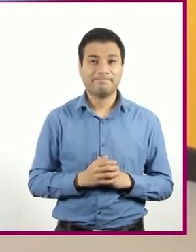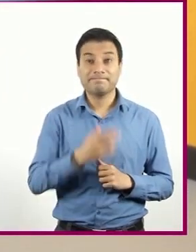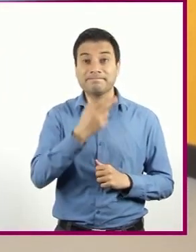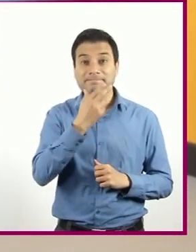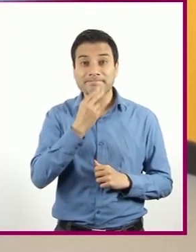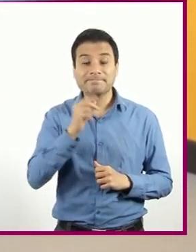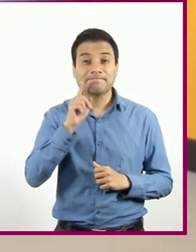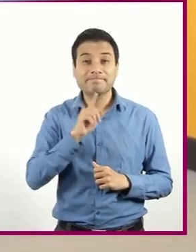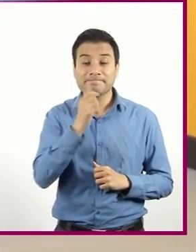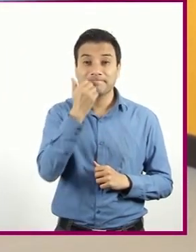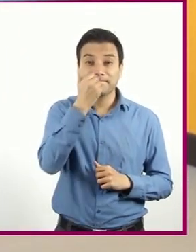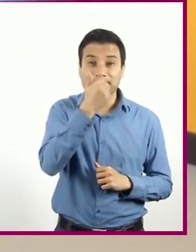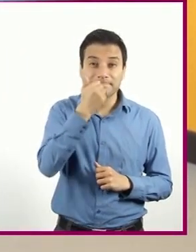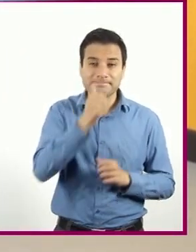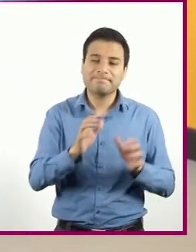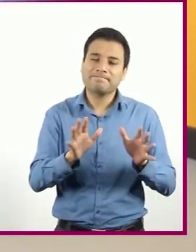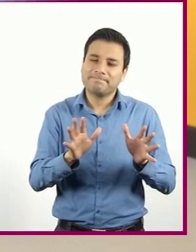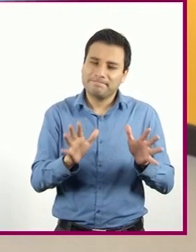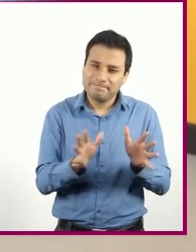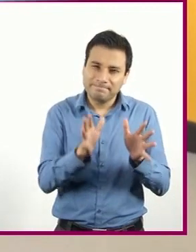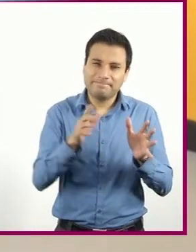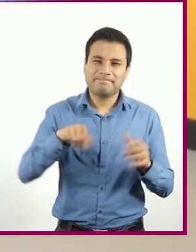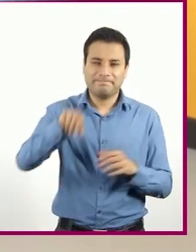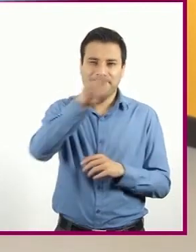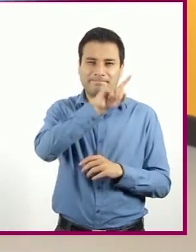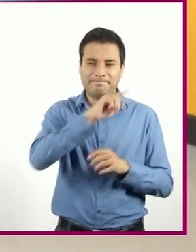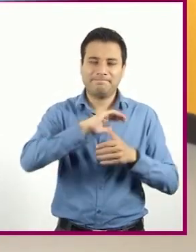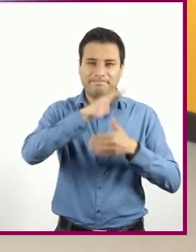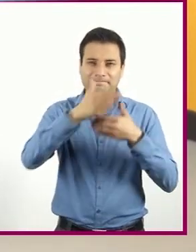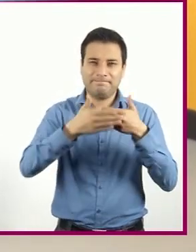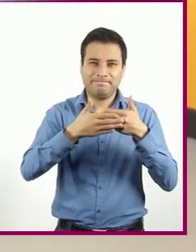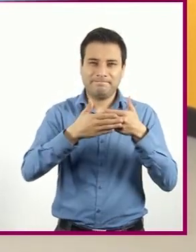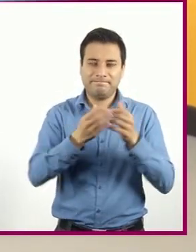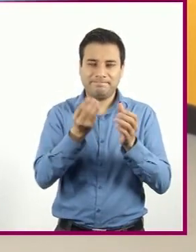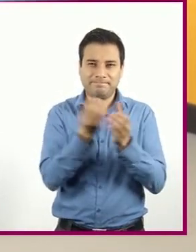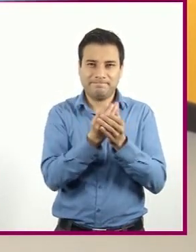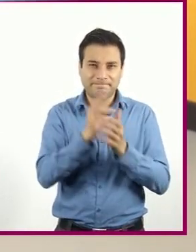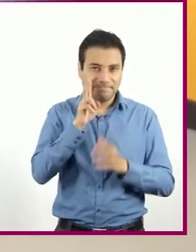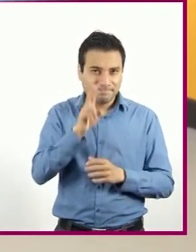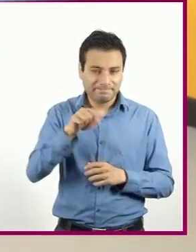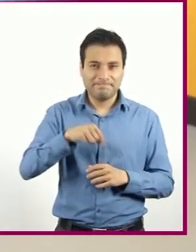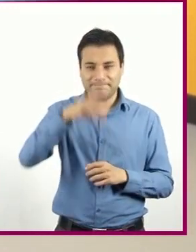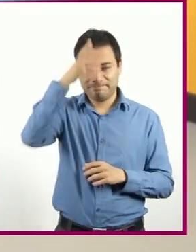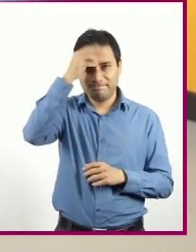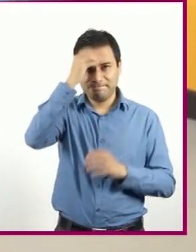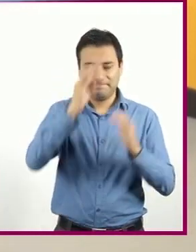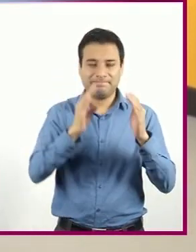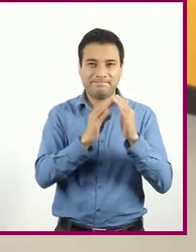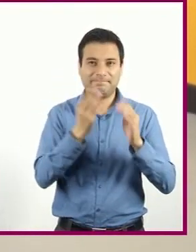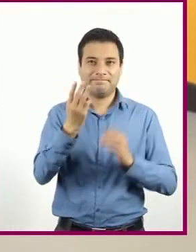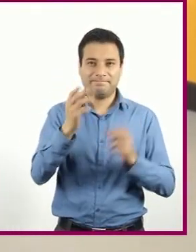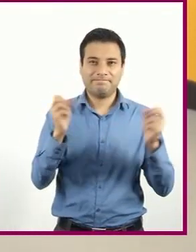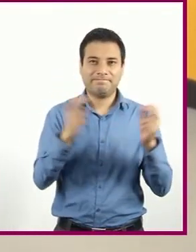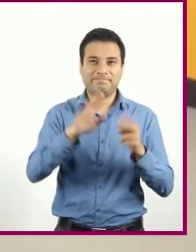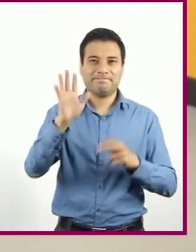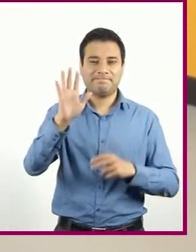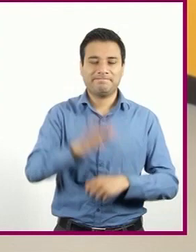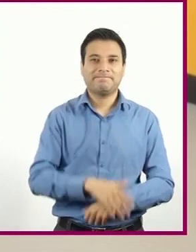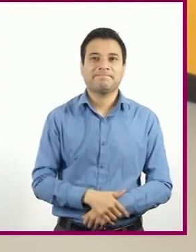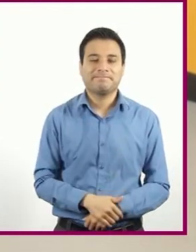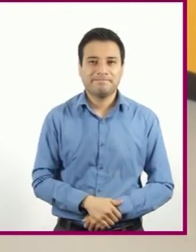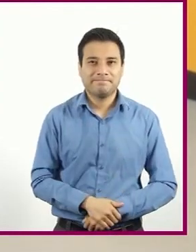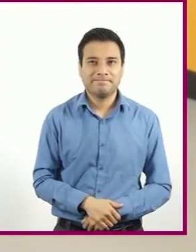todos ustedes, les invito a que nos reencontremos en la próxima sesión de Aprende en Casa 3.